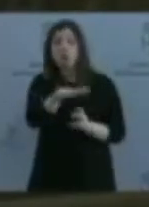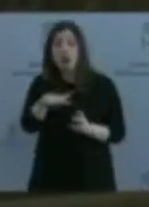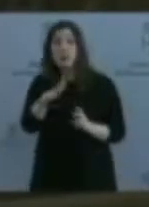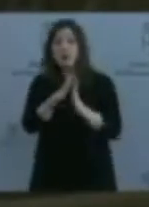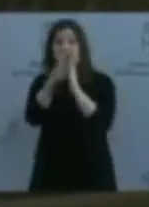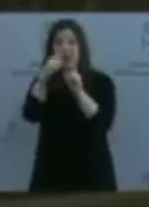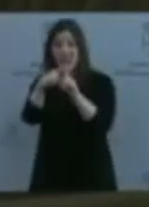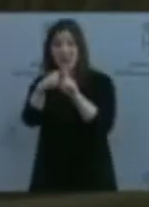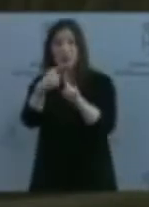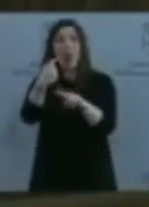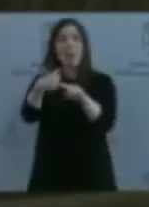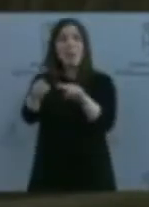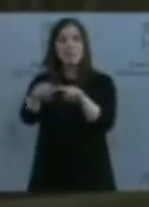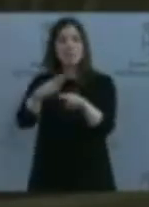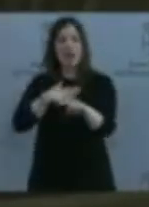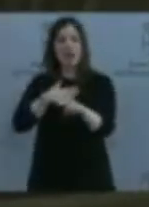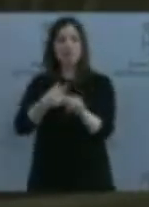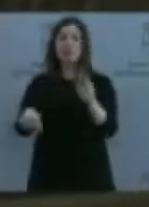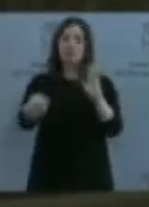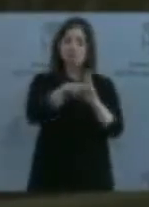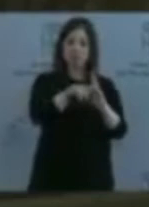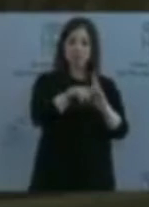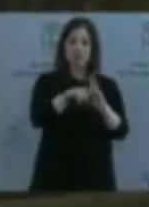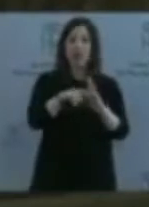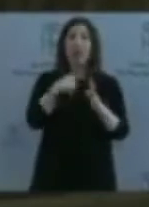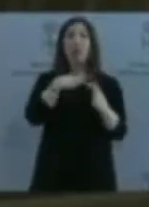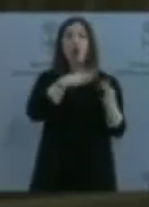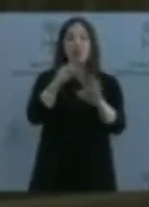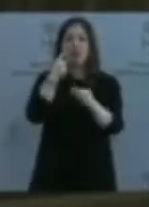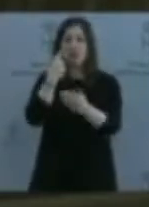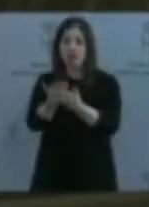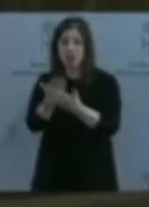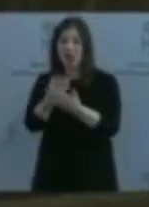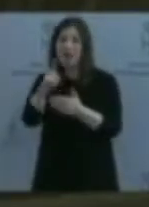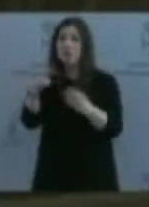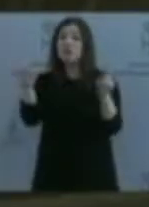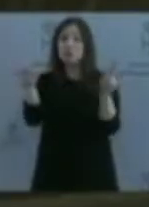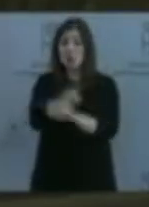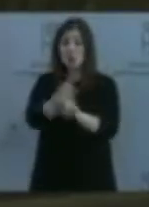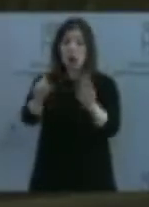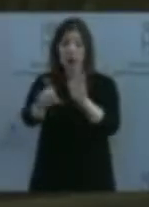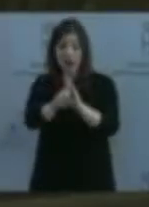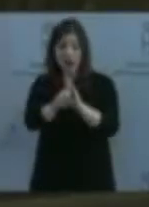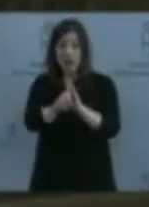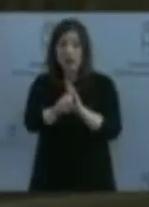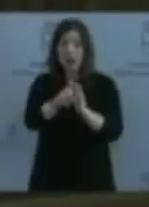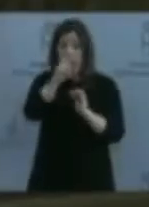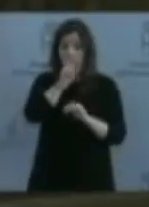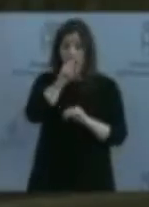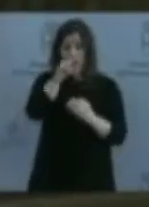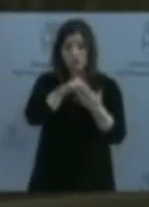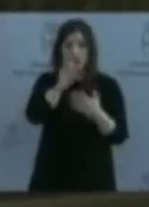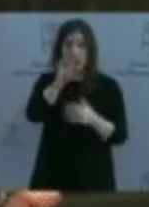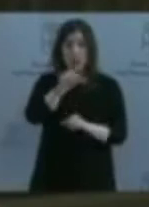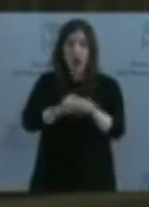ciertos documentos. Después, con la derogación de la ley, pues a partir del 15 la Iglesia queda fuera de esa prerrogativa.